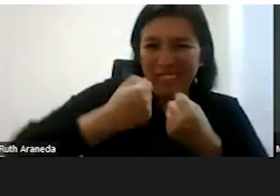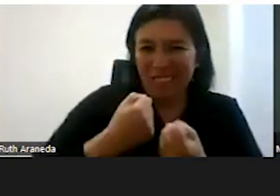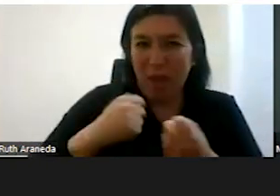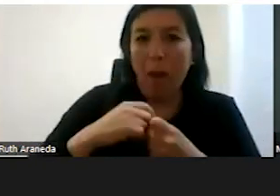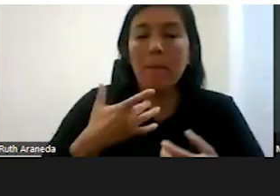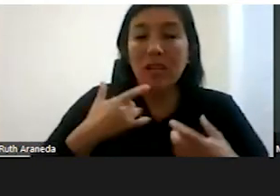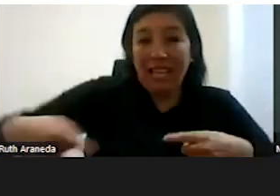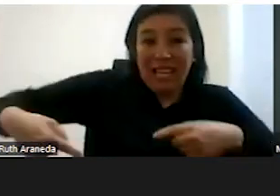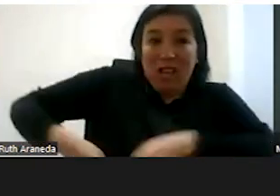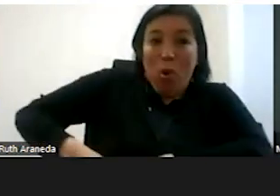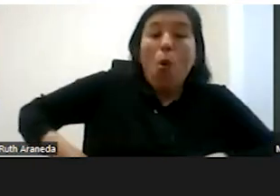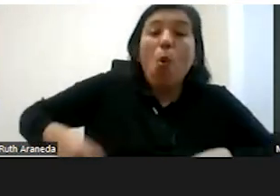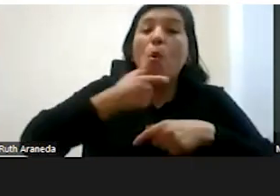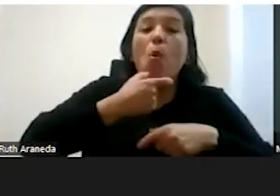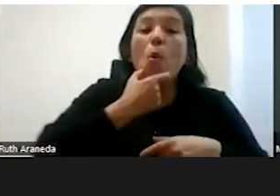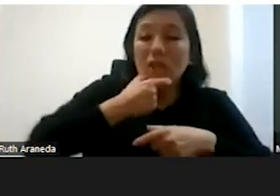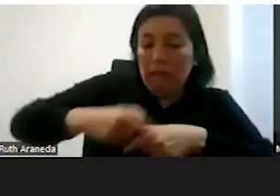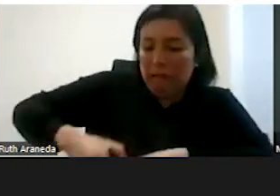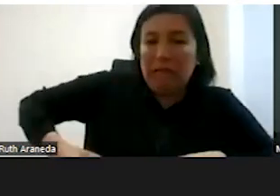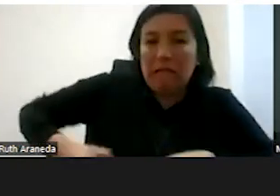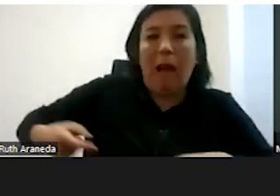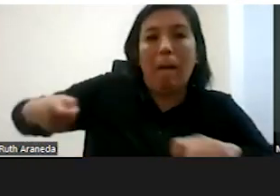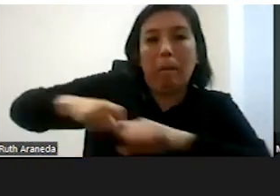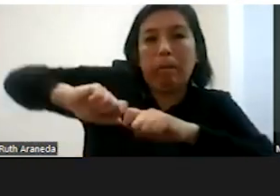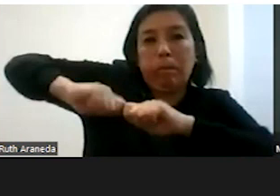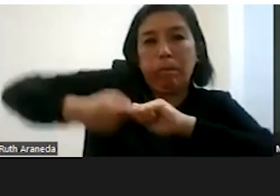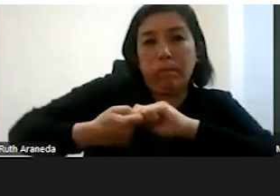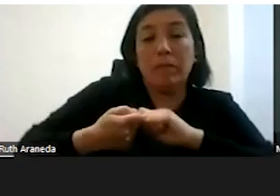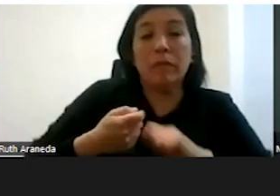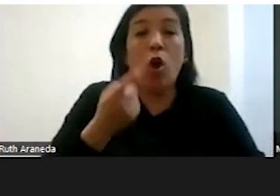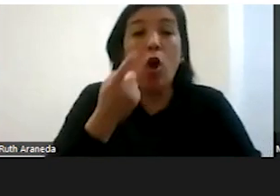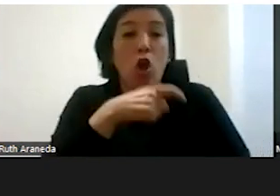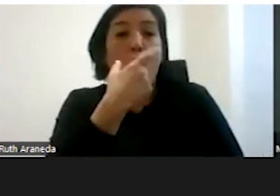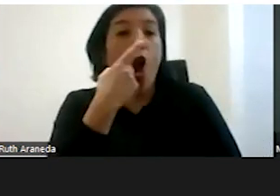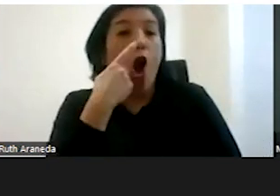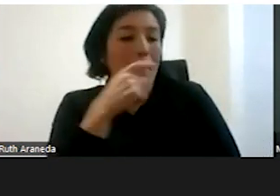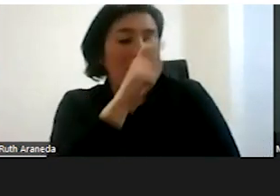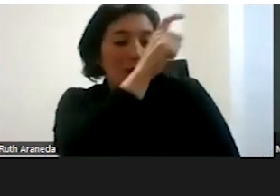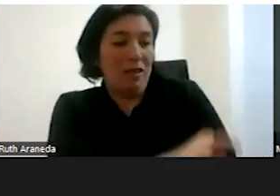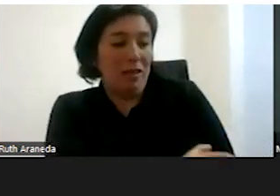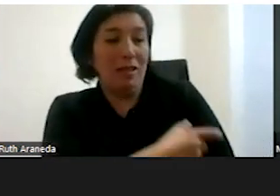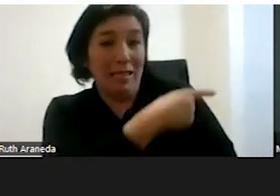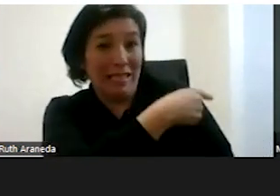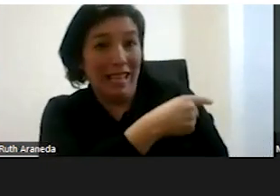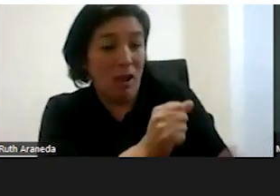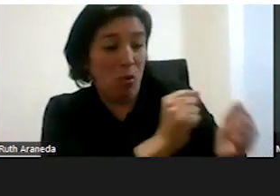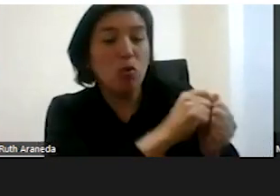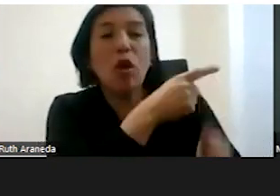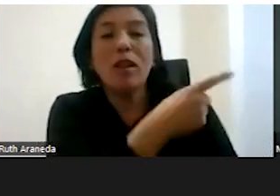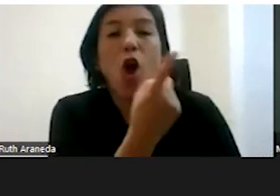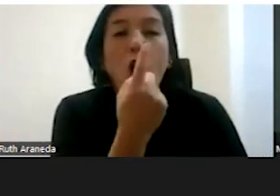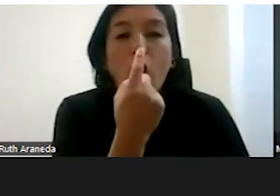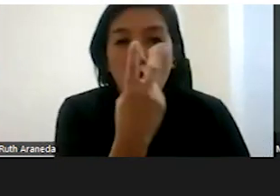costilla, obviamente. El otro hombre que estaba a su lado tenía dos solamente, dos puntas de proyectil, y